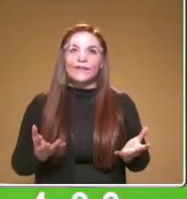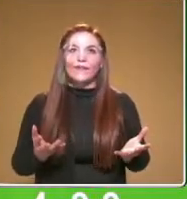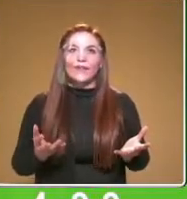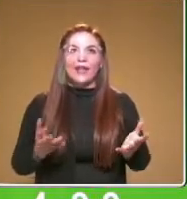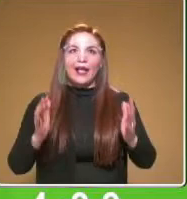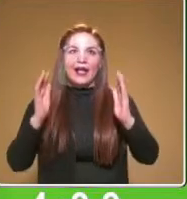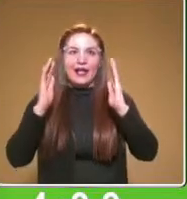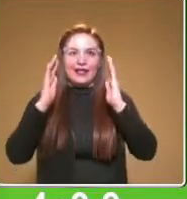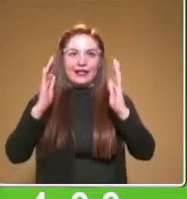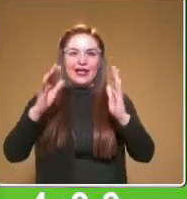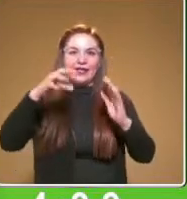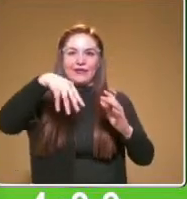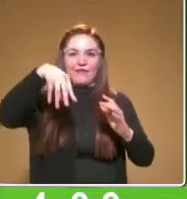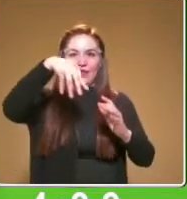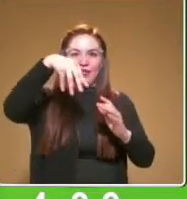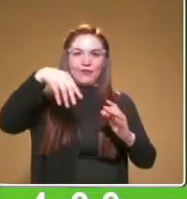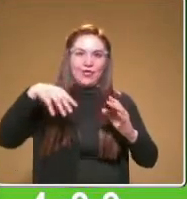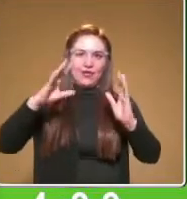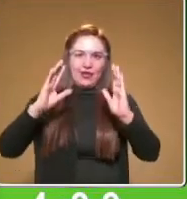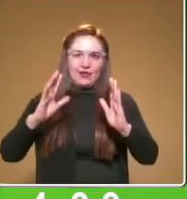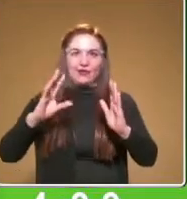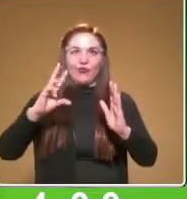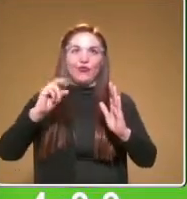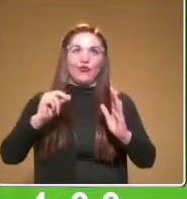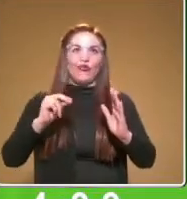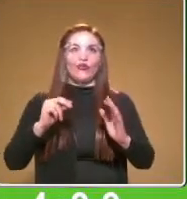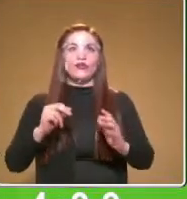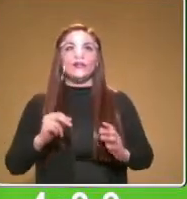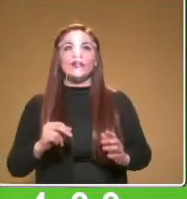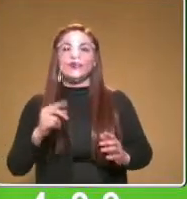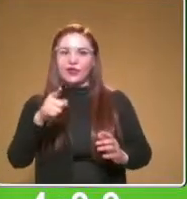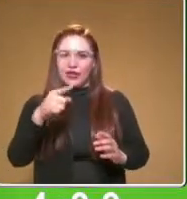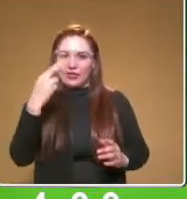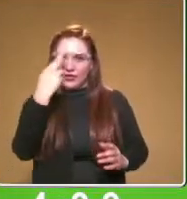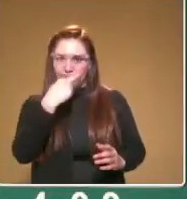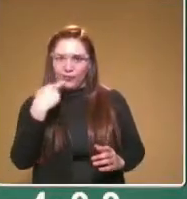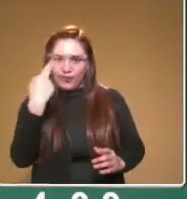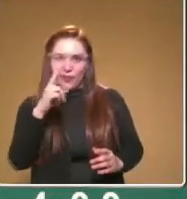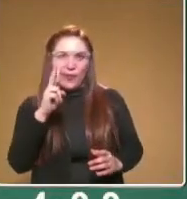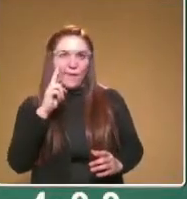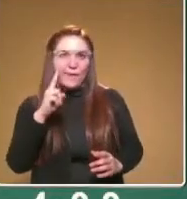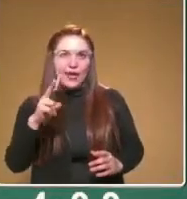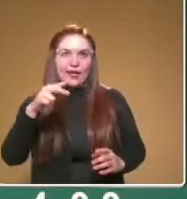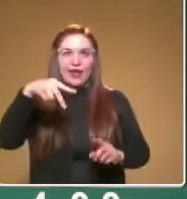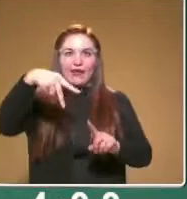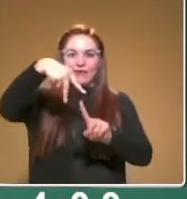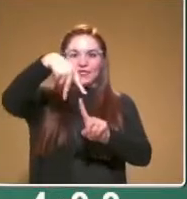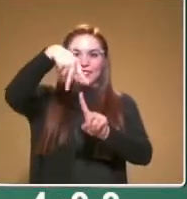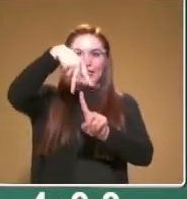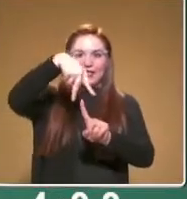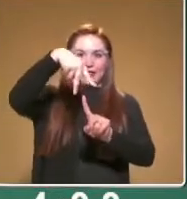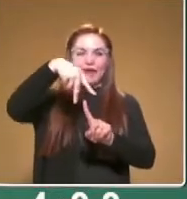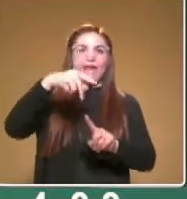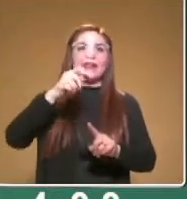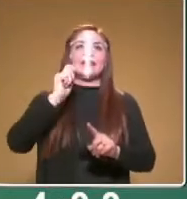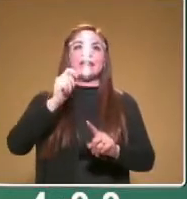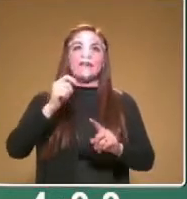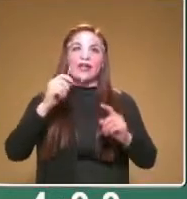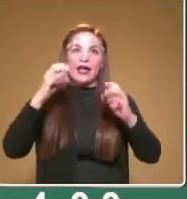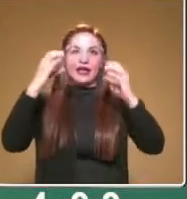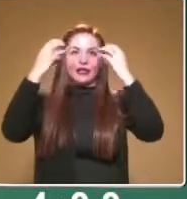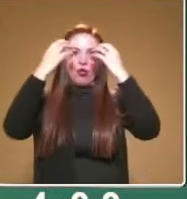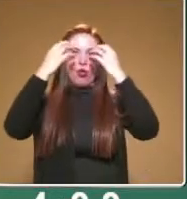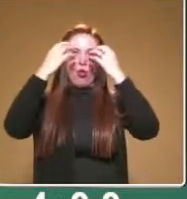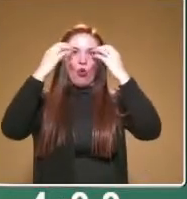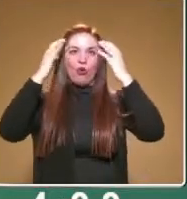como que derechito, así como que...? Lo que pasa es que si observamos en este dibujo donde está la flechita hacia arriba, pues él tiene su cabecita con su